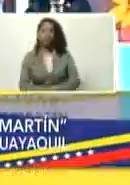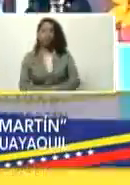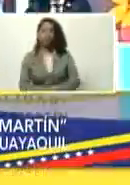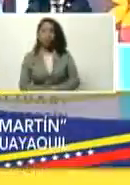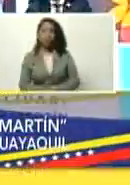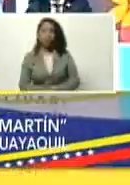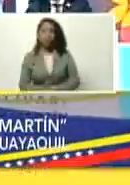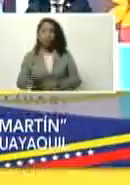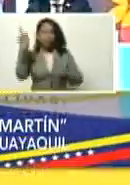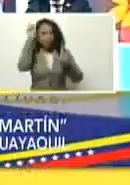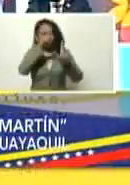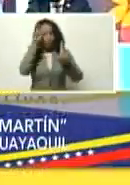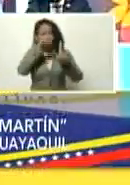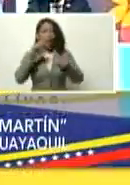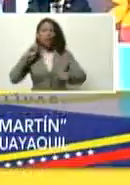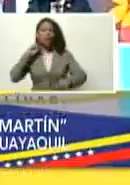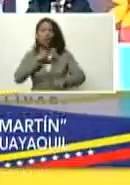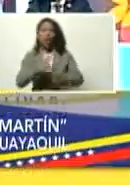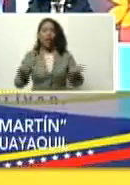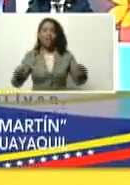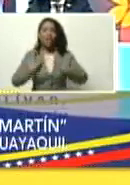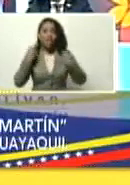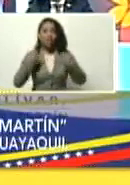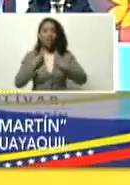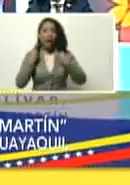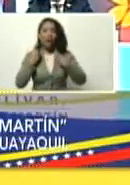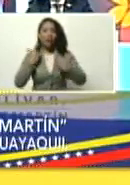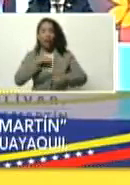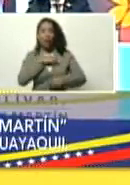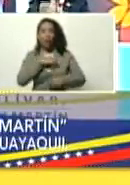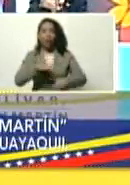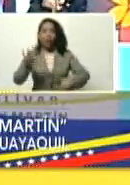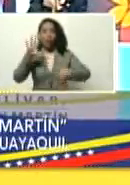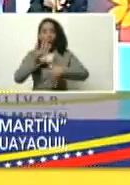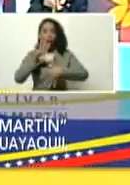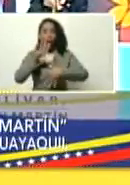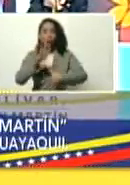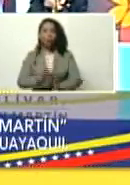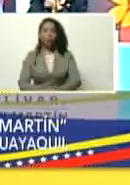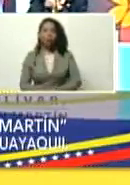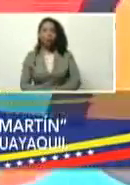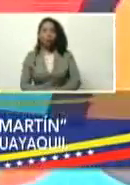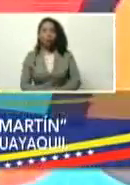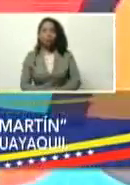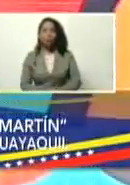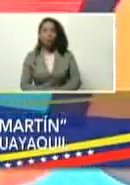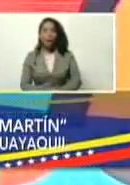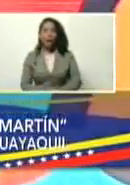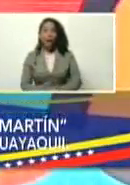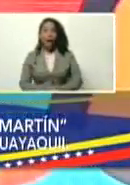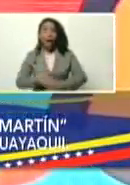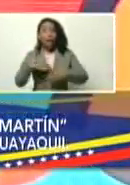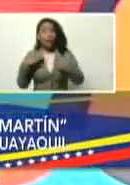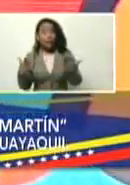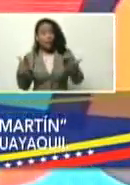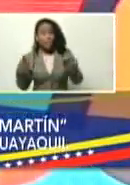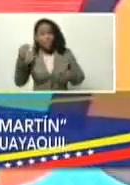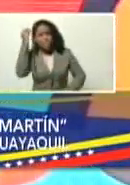en la enseñanza de la historia viva de nuestro continente. Así que pensemos,